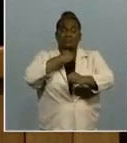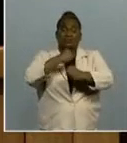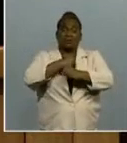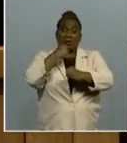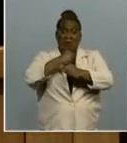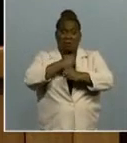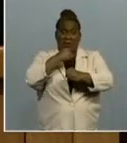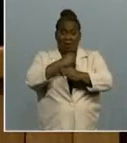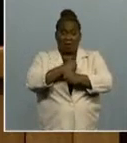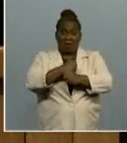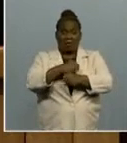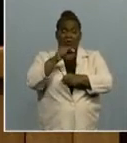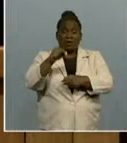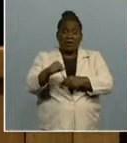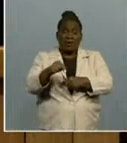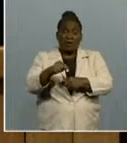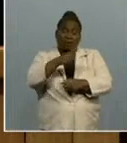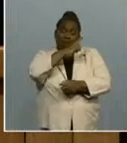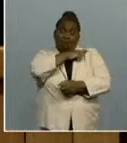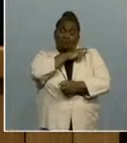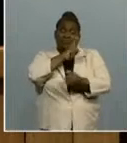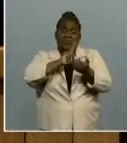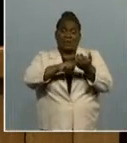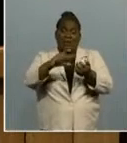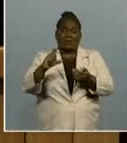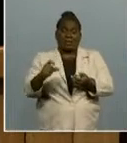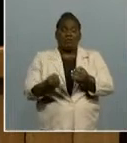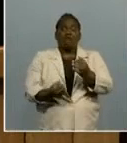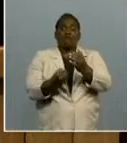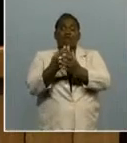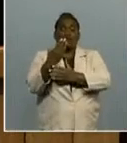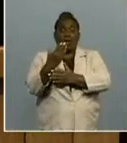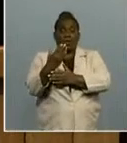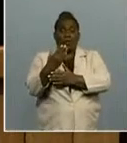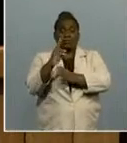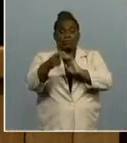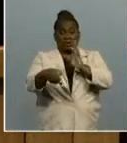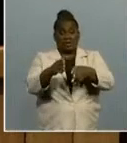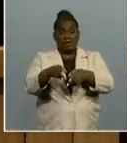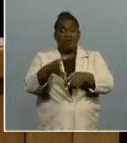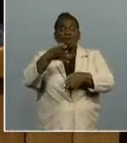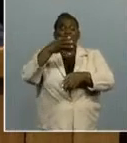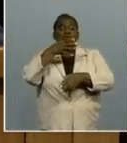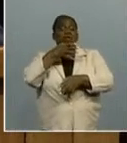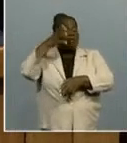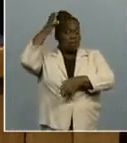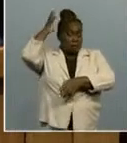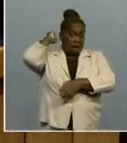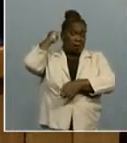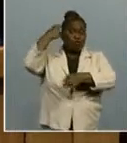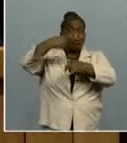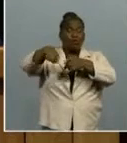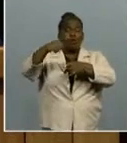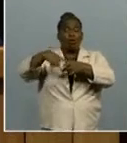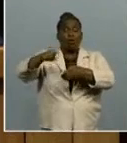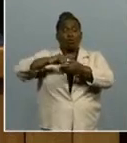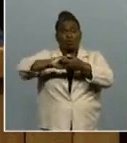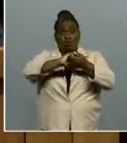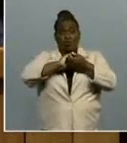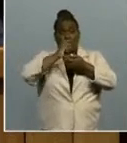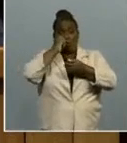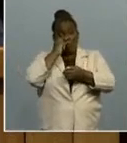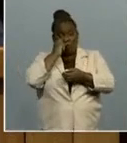las más altas instancias del partido fundado y dirigido por fidel raúl y otros compañeros de la generación histórica